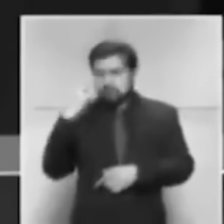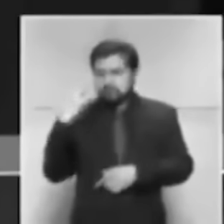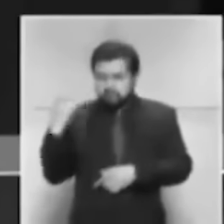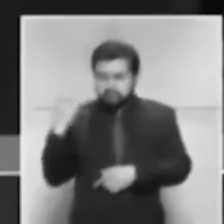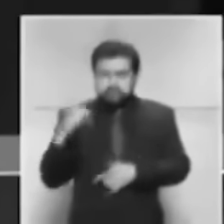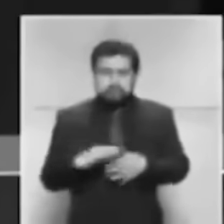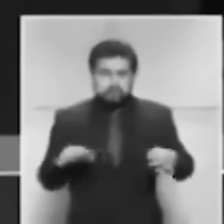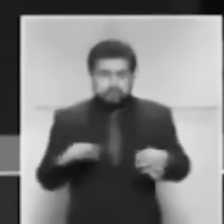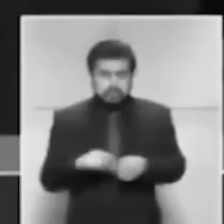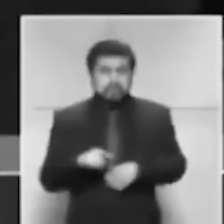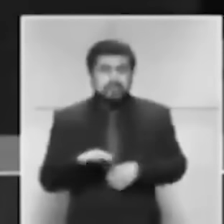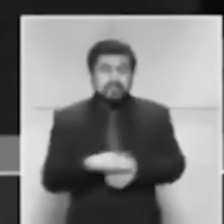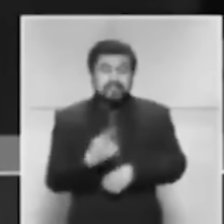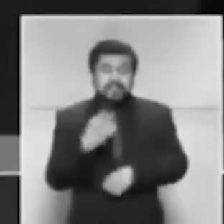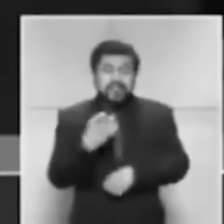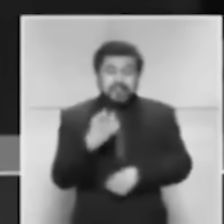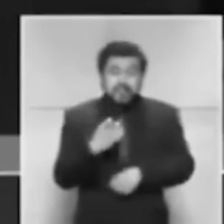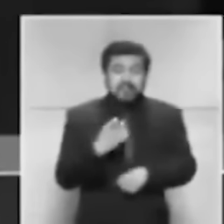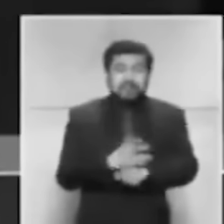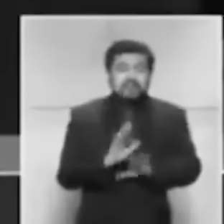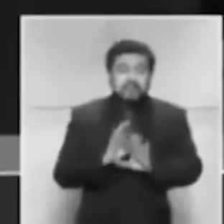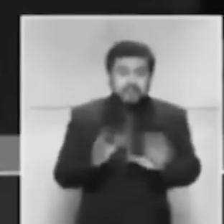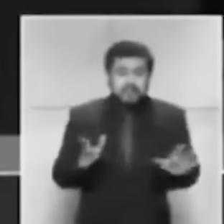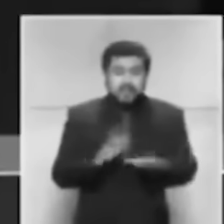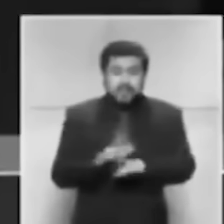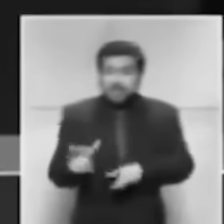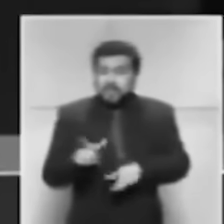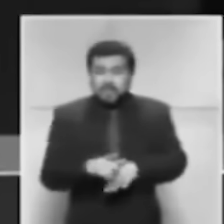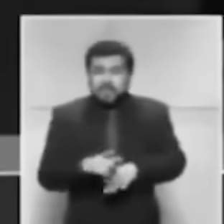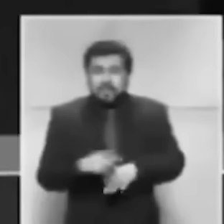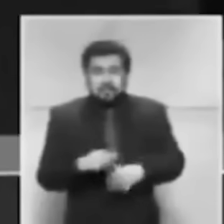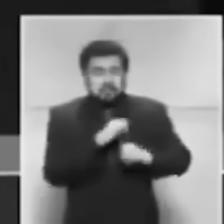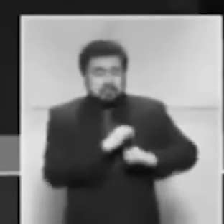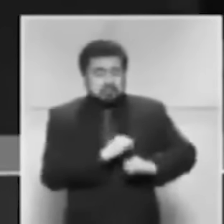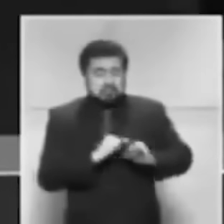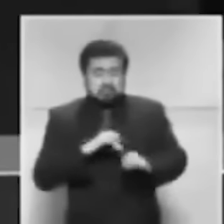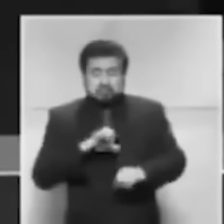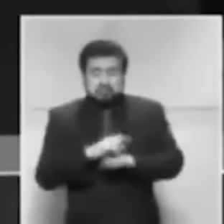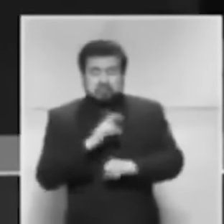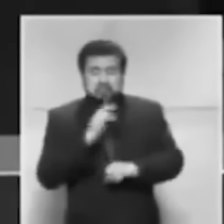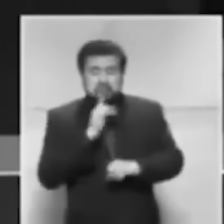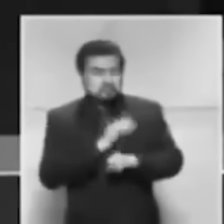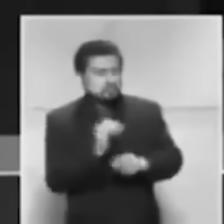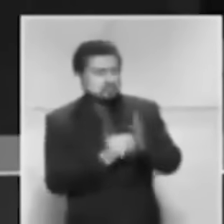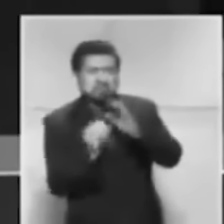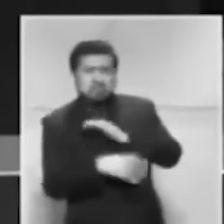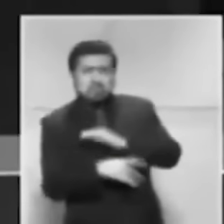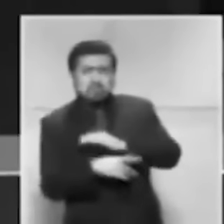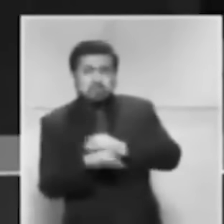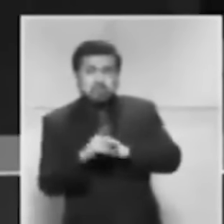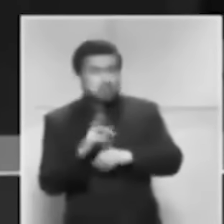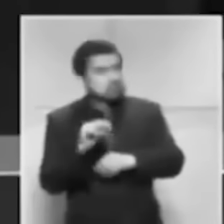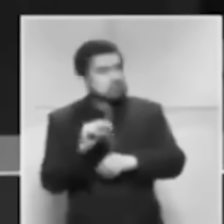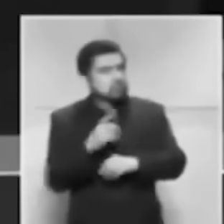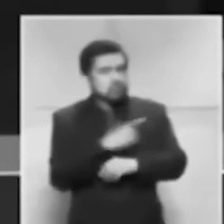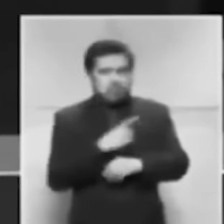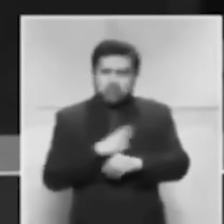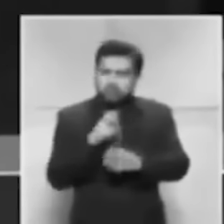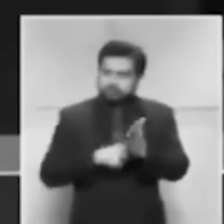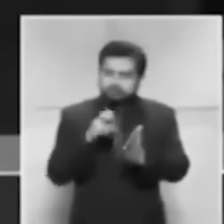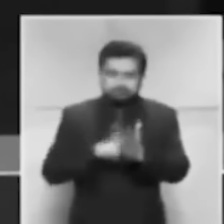caso también el acuerdo impugnado que desecha la queja presentada debe ser revocado.